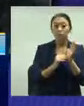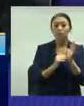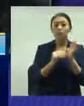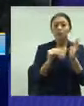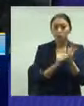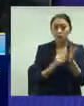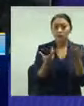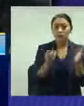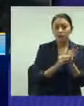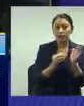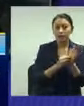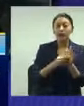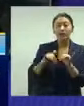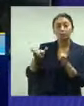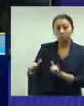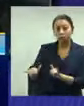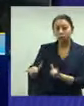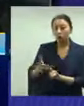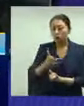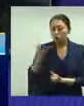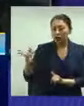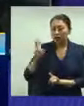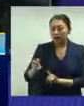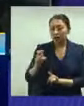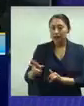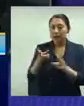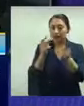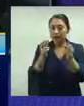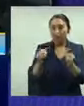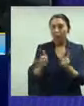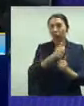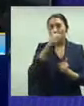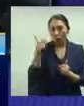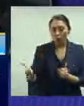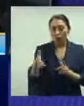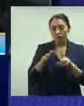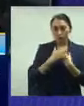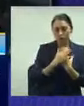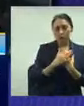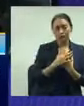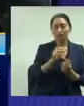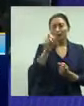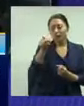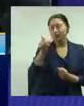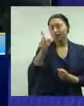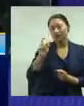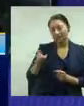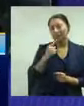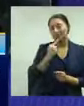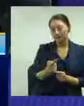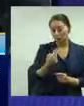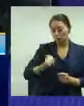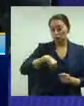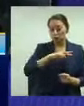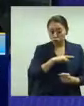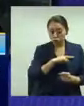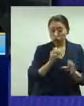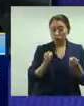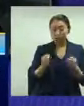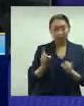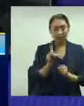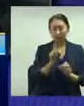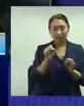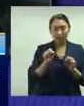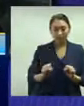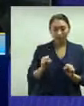necesitan dinero para otras cosas, digamos? Así es. Pero tiene que venir de ustedes, ¿no? Si nosotros lo hacemos como políticos, tenemos que